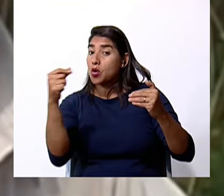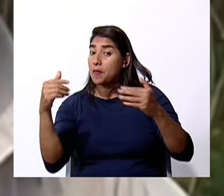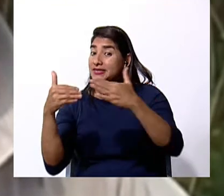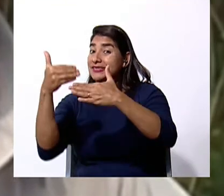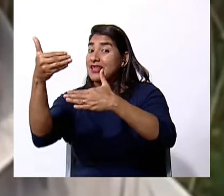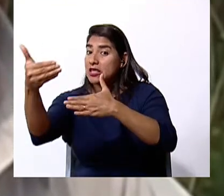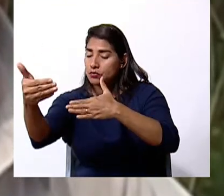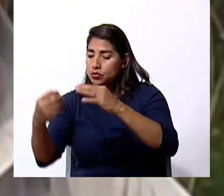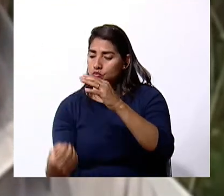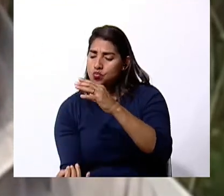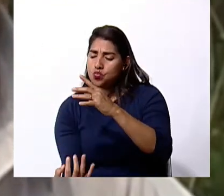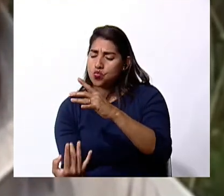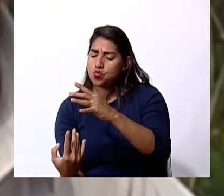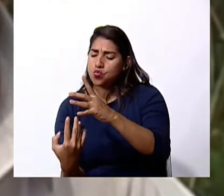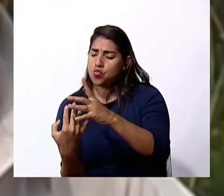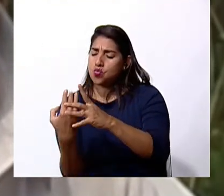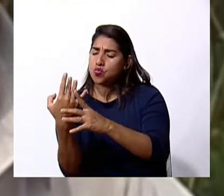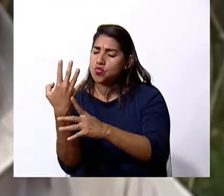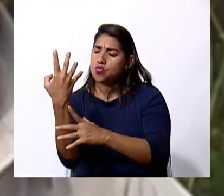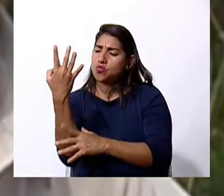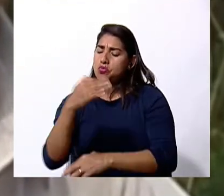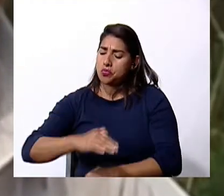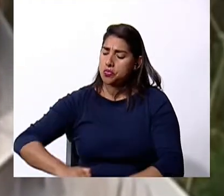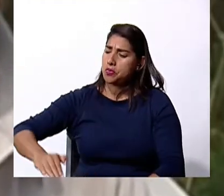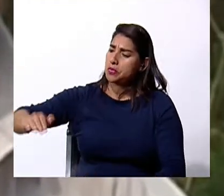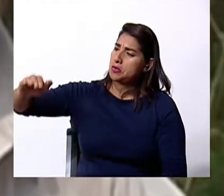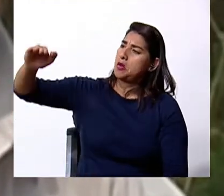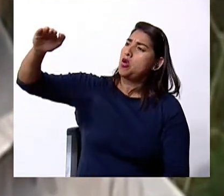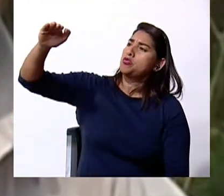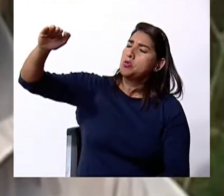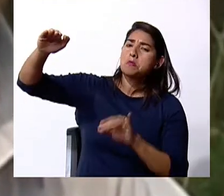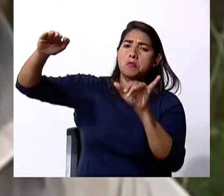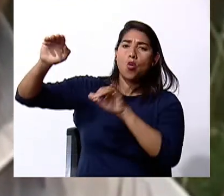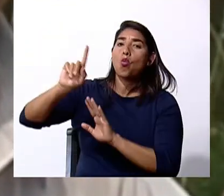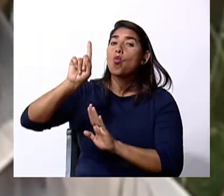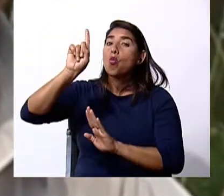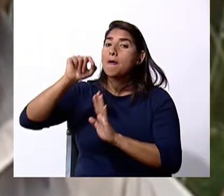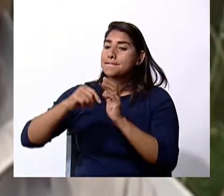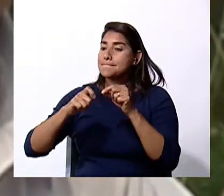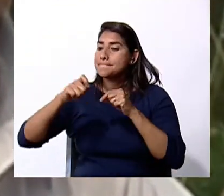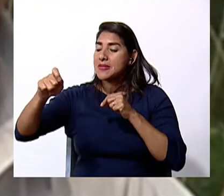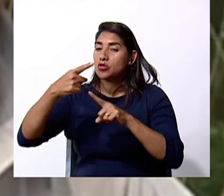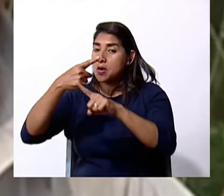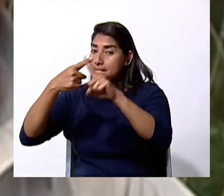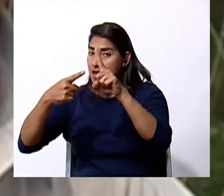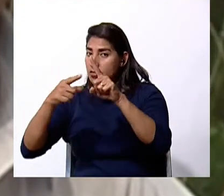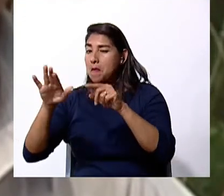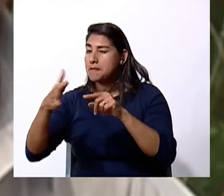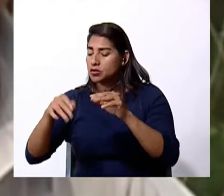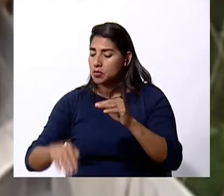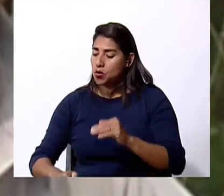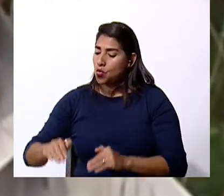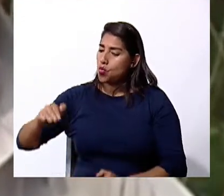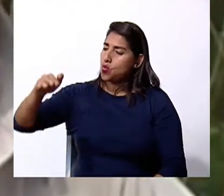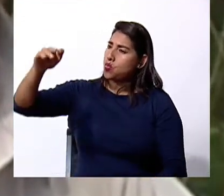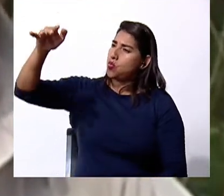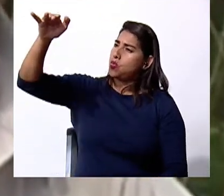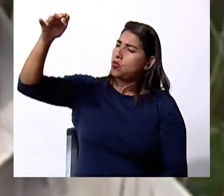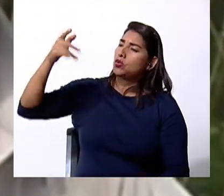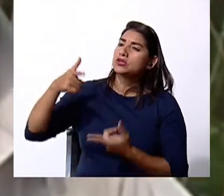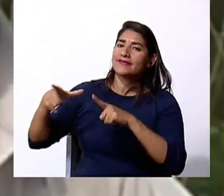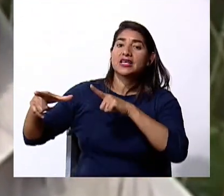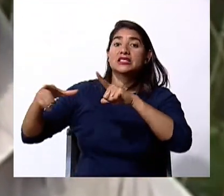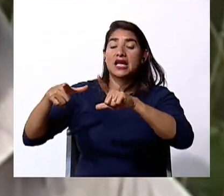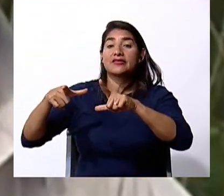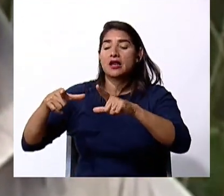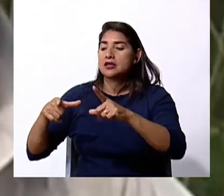para que la planta alcance una altura más o menos de 1,5 metros, ¿verdad? Entonces ya está apta